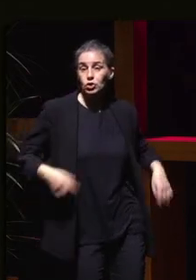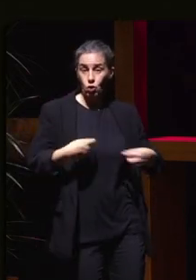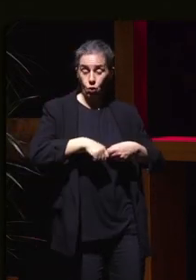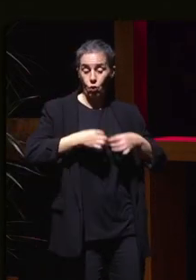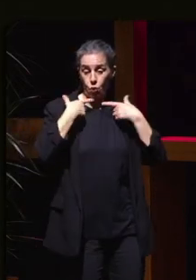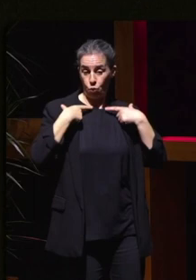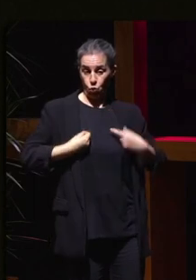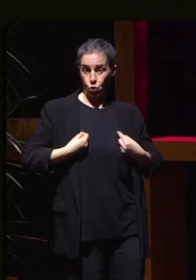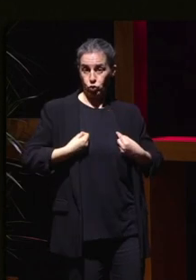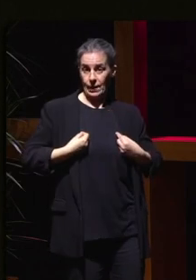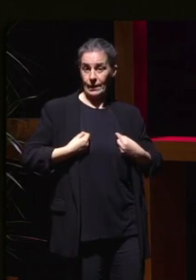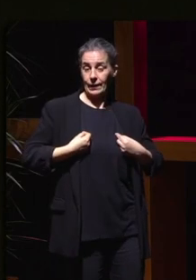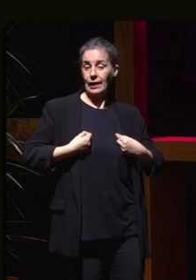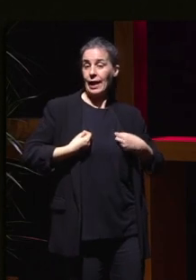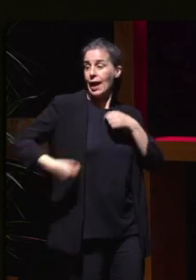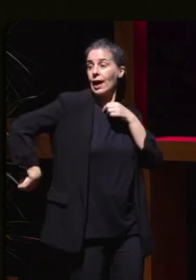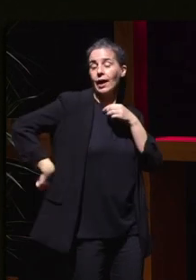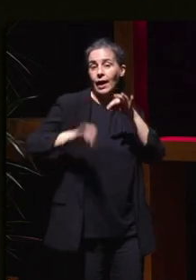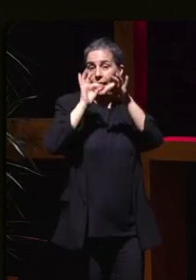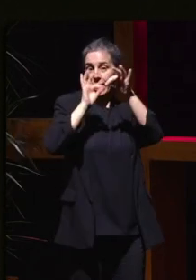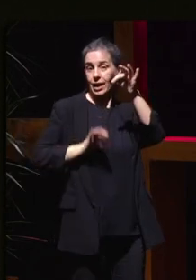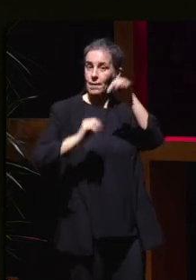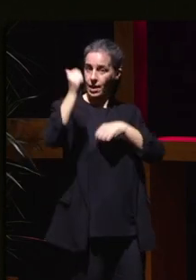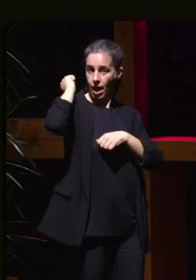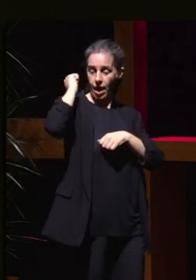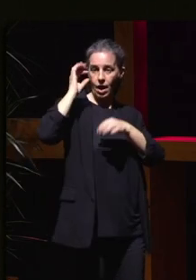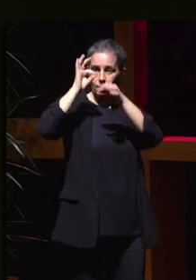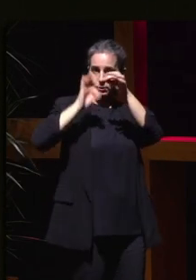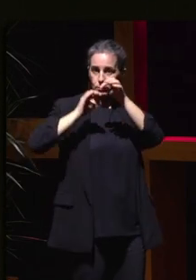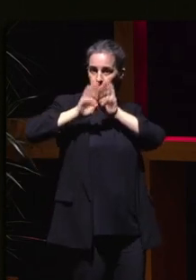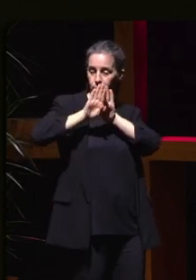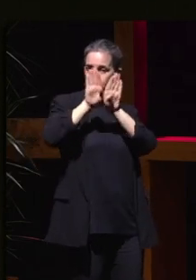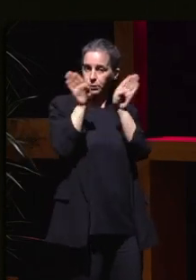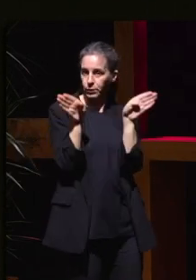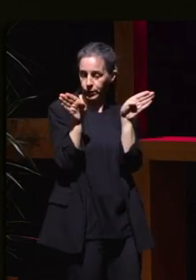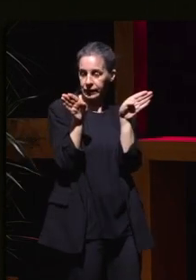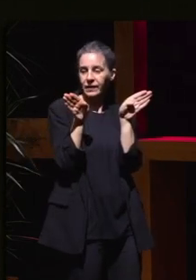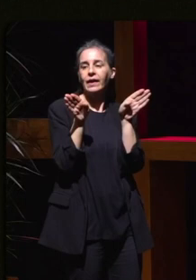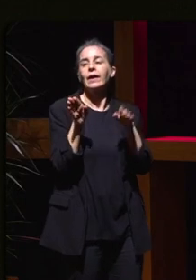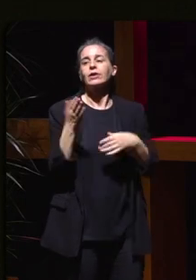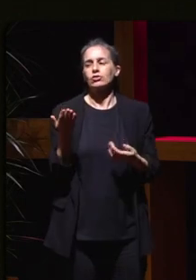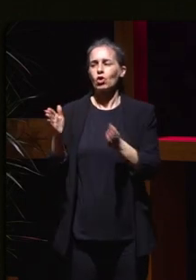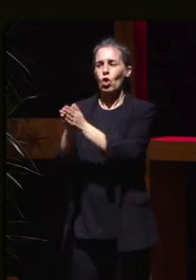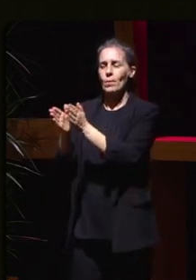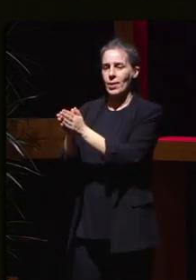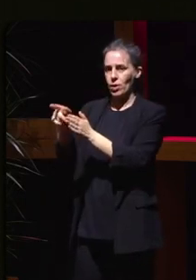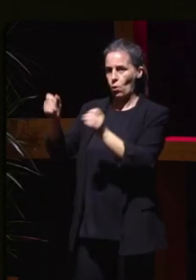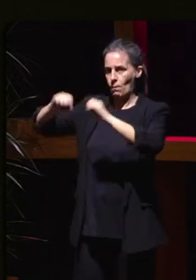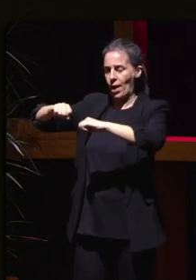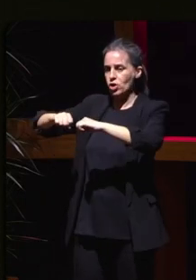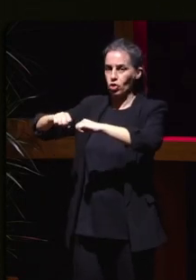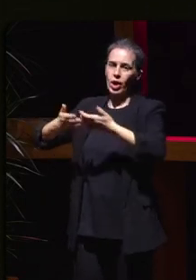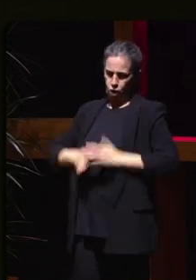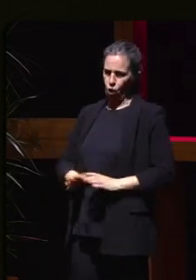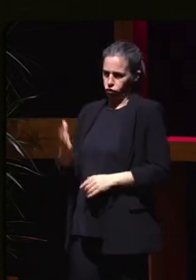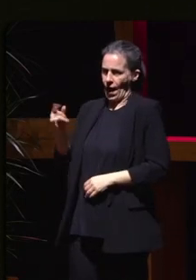tenía una cremallera y un compañero de redacción mayor confíos una persona que supuestamente está preparada para vida adulta pasó